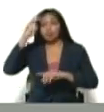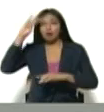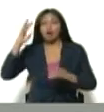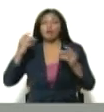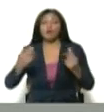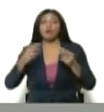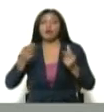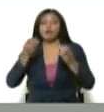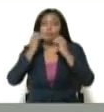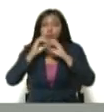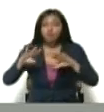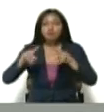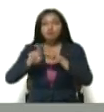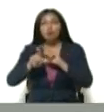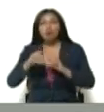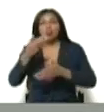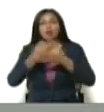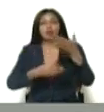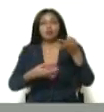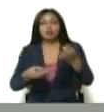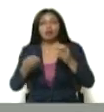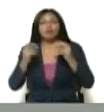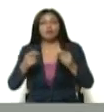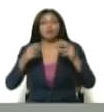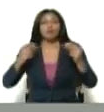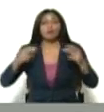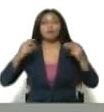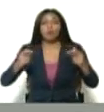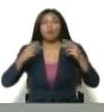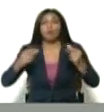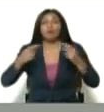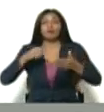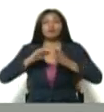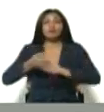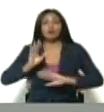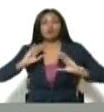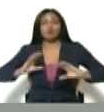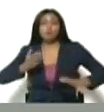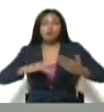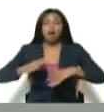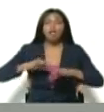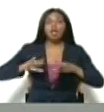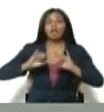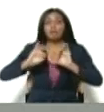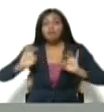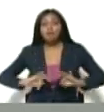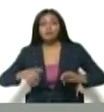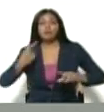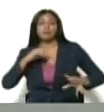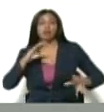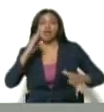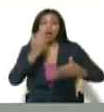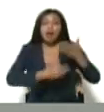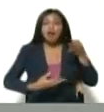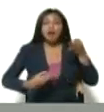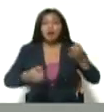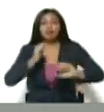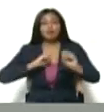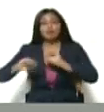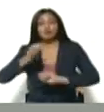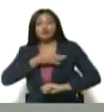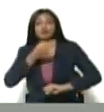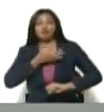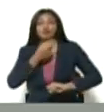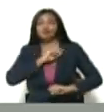a moverse, a mover el cuerpo, para que esta carta llegue a la profundidad de los movimientos sociales